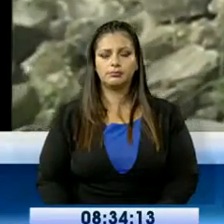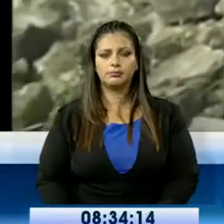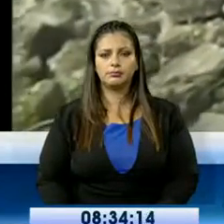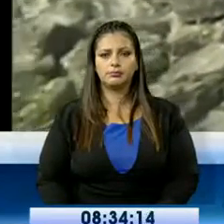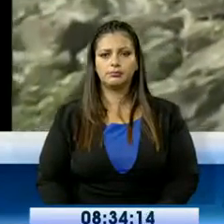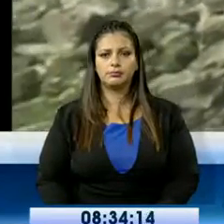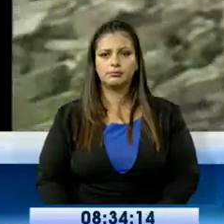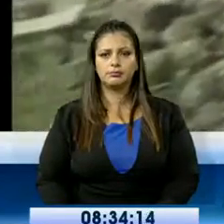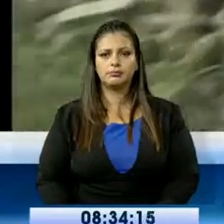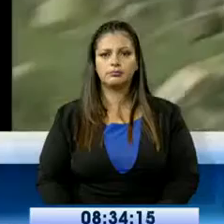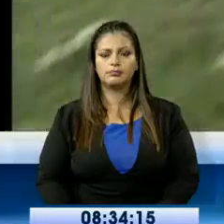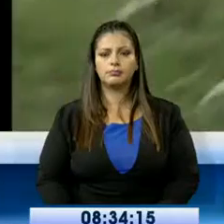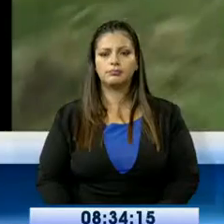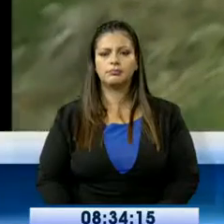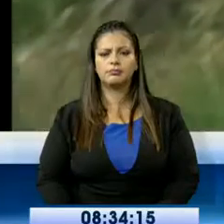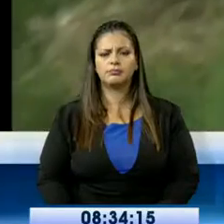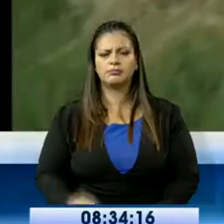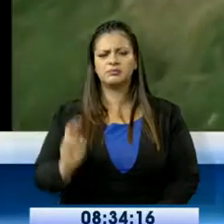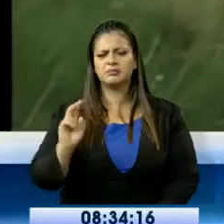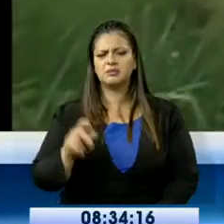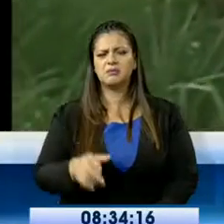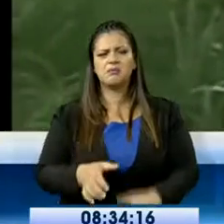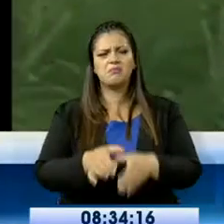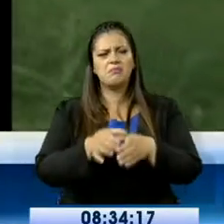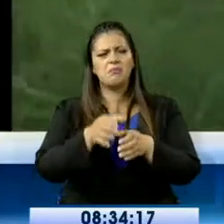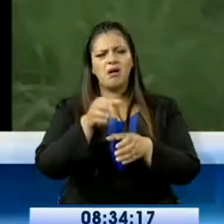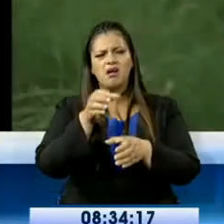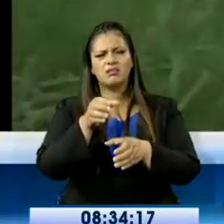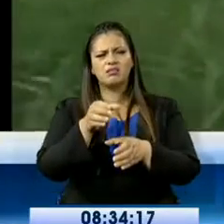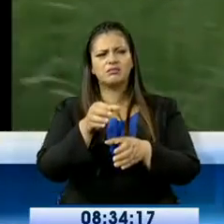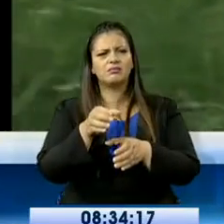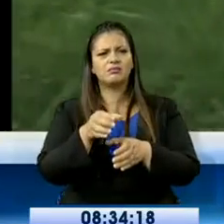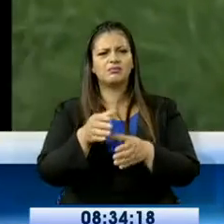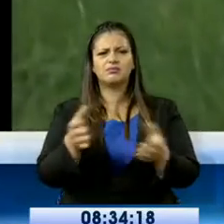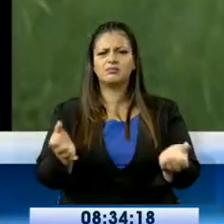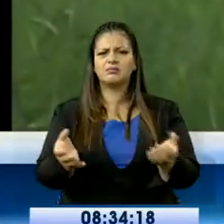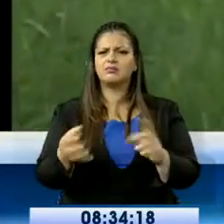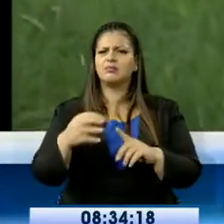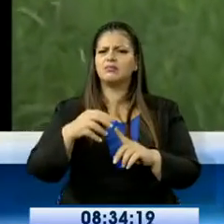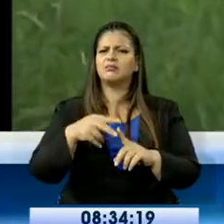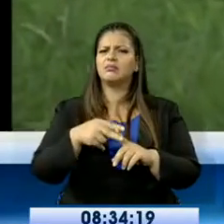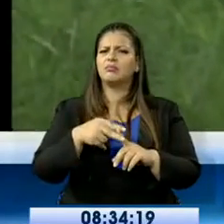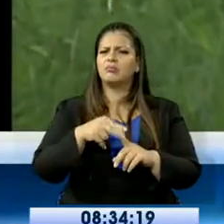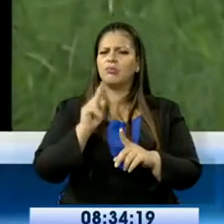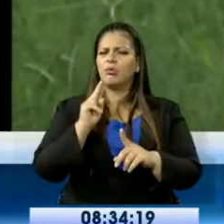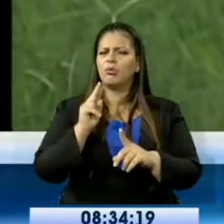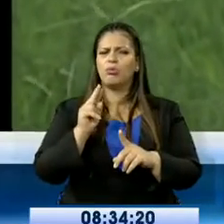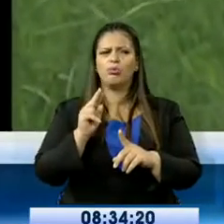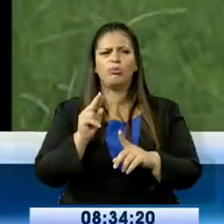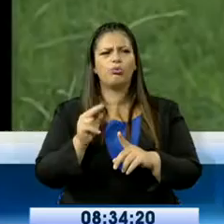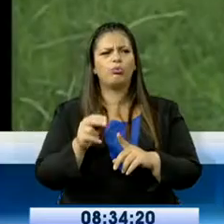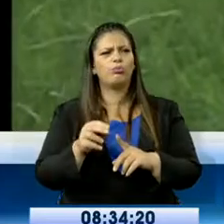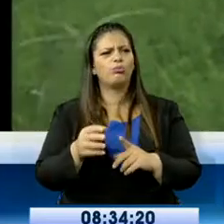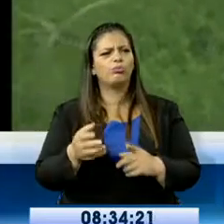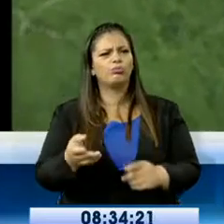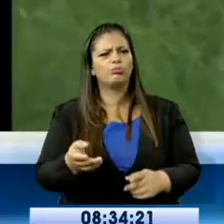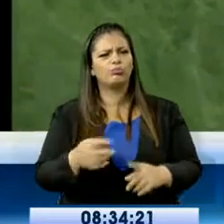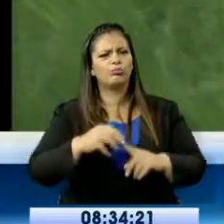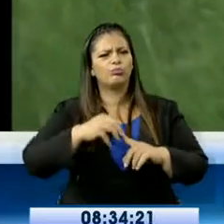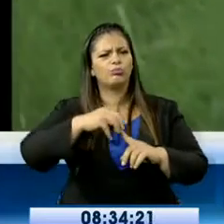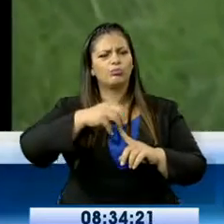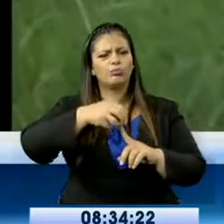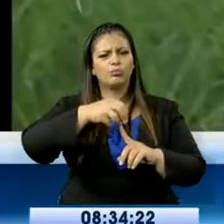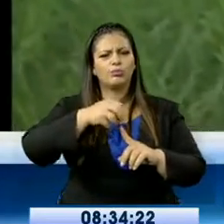mosquito sigue habiendo vasos si hay vasos hay capillas de gaseosa hay fundidas